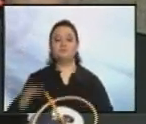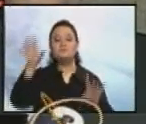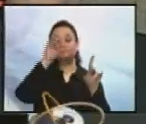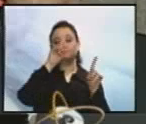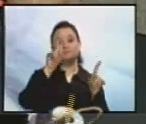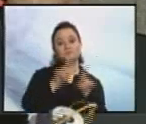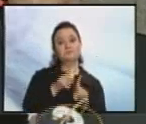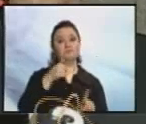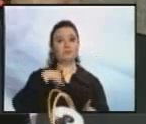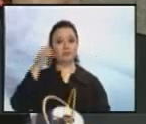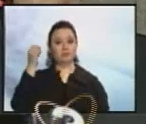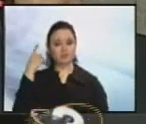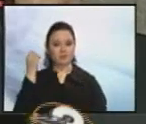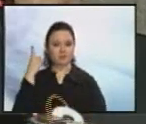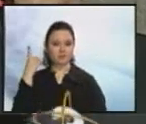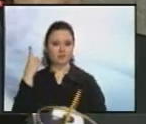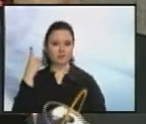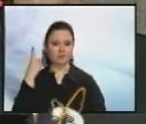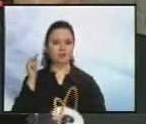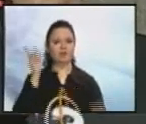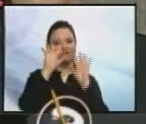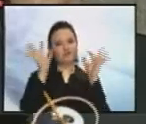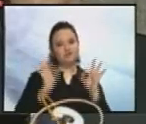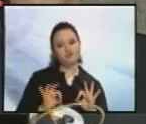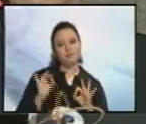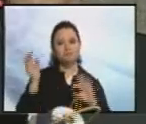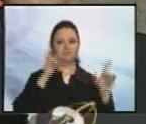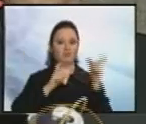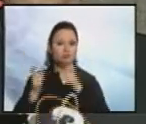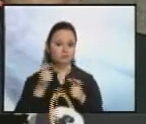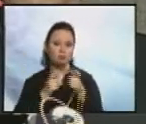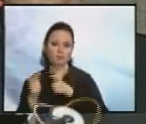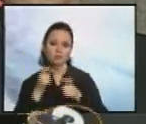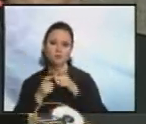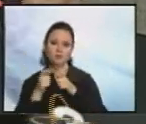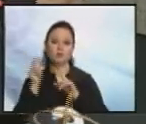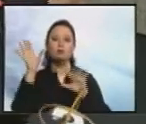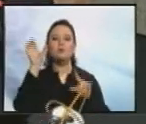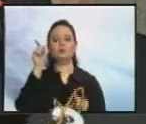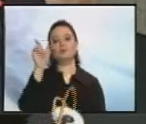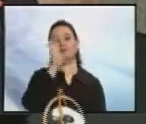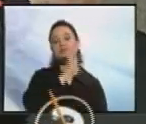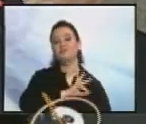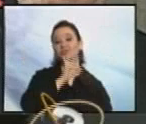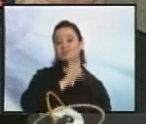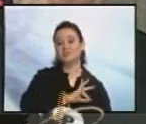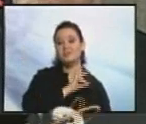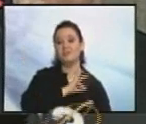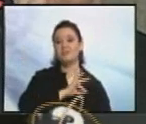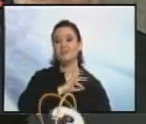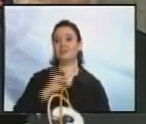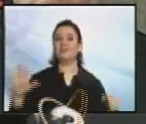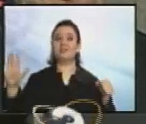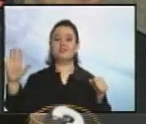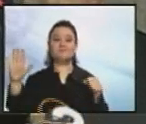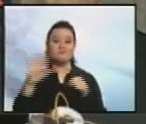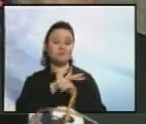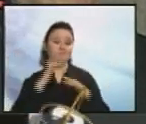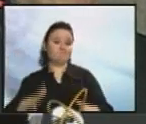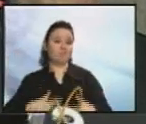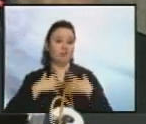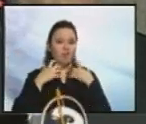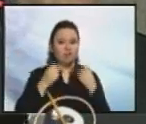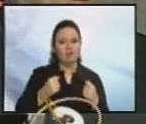También entendí el manejo que una sociedad llena de coraje y